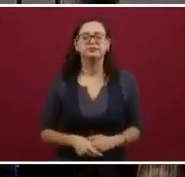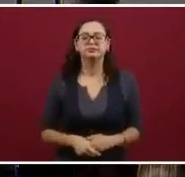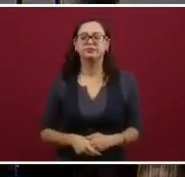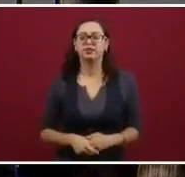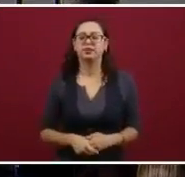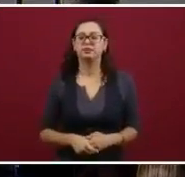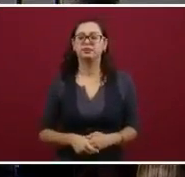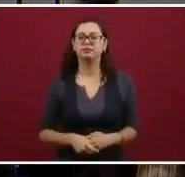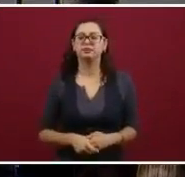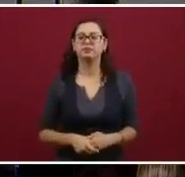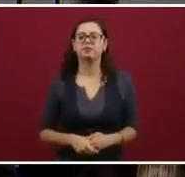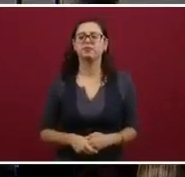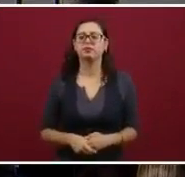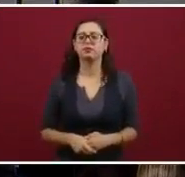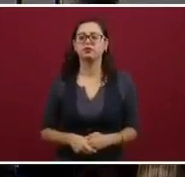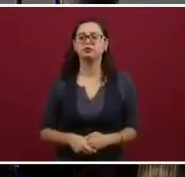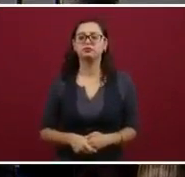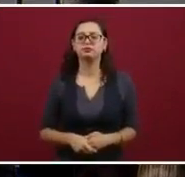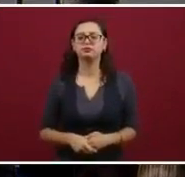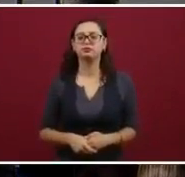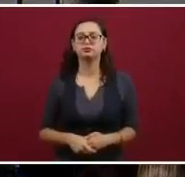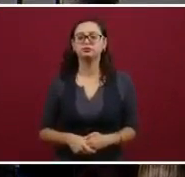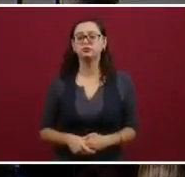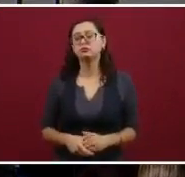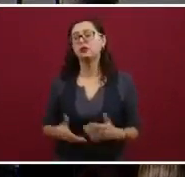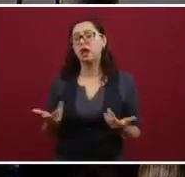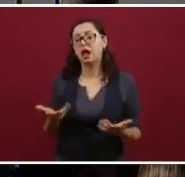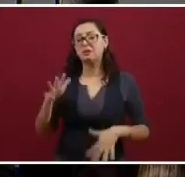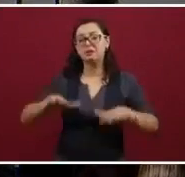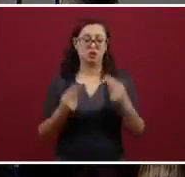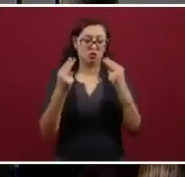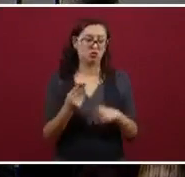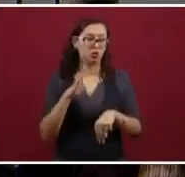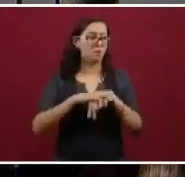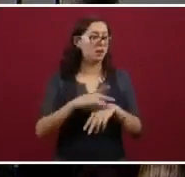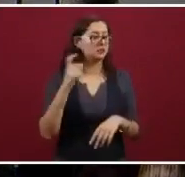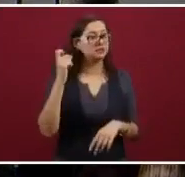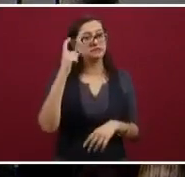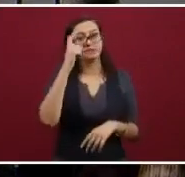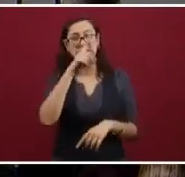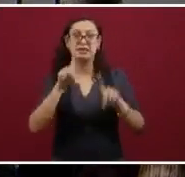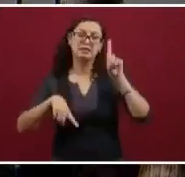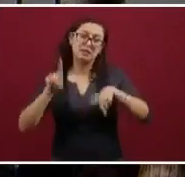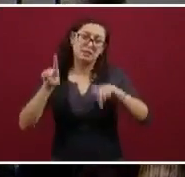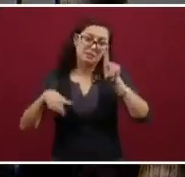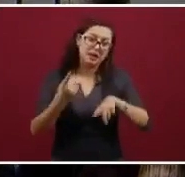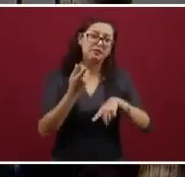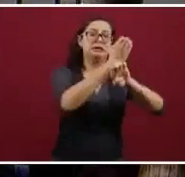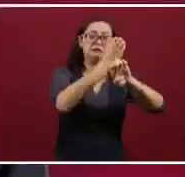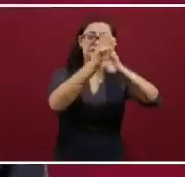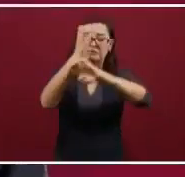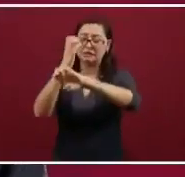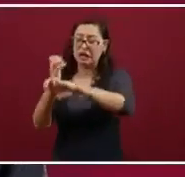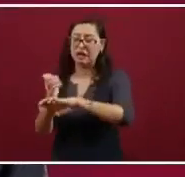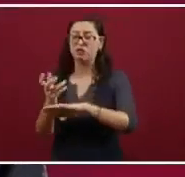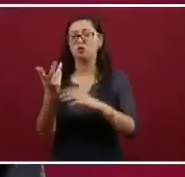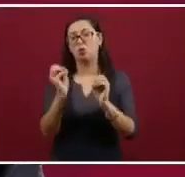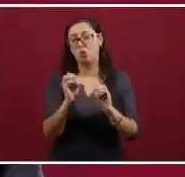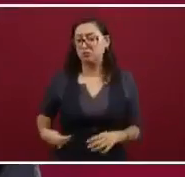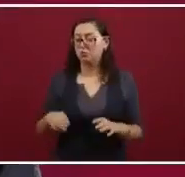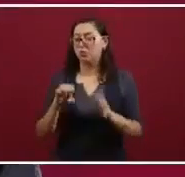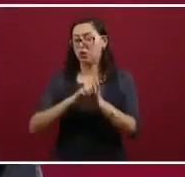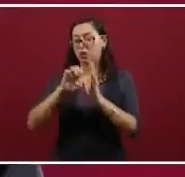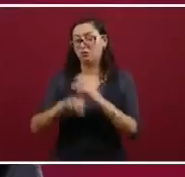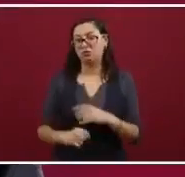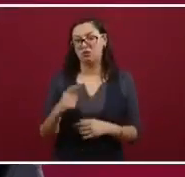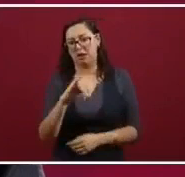tienen condiciones más complicadas y más que por estados, es por municipios. Salió como una gasolinera muy cara, Pénjamo,